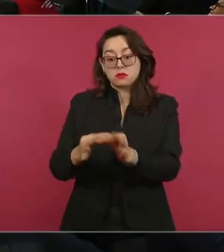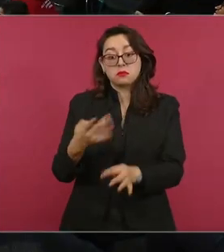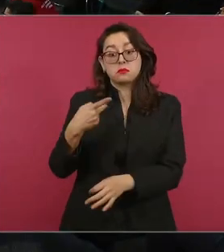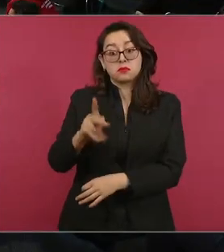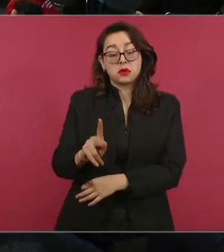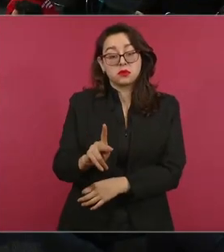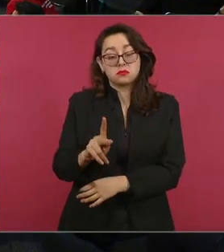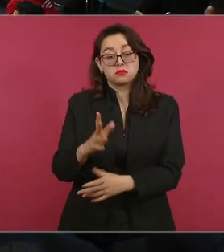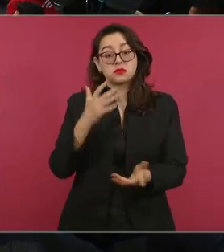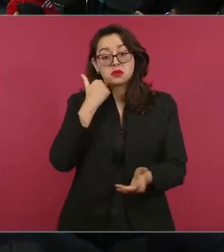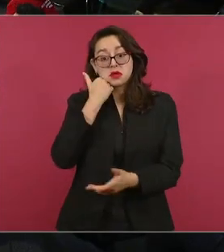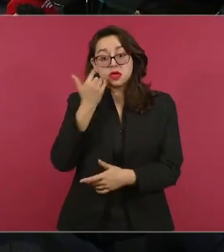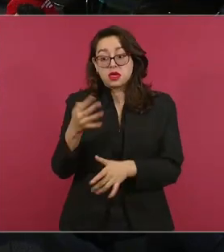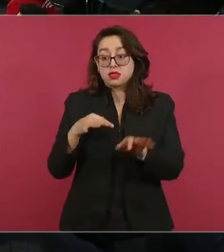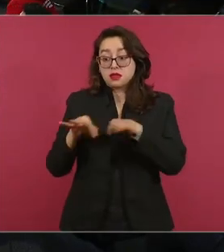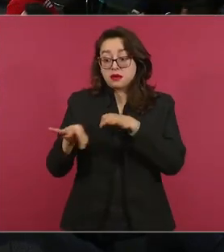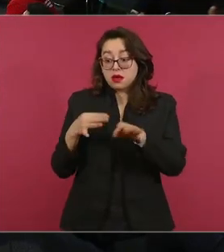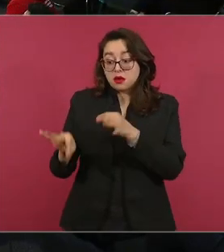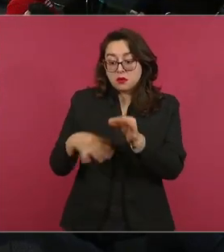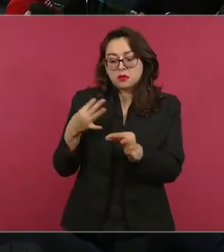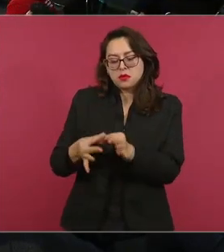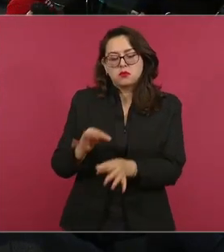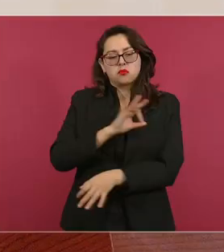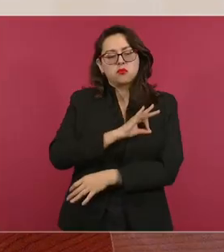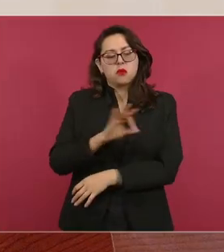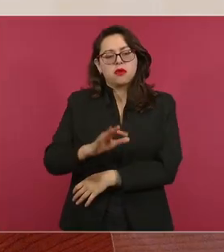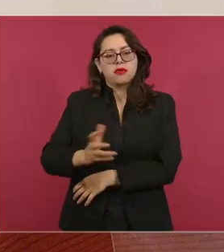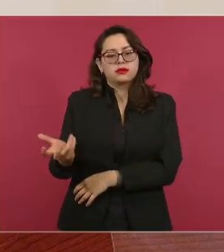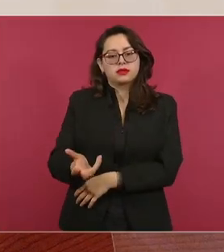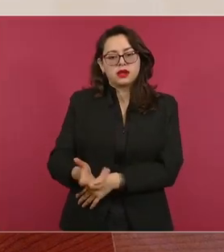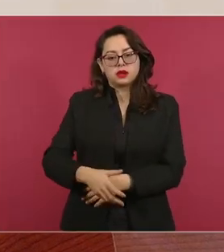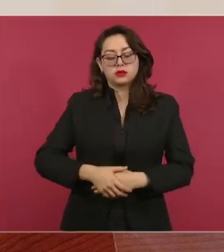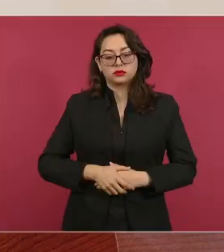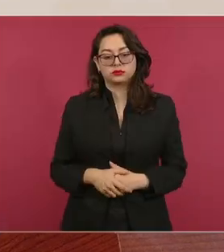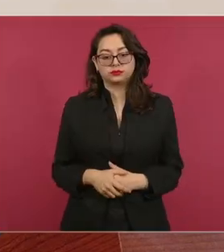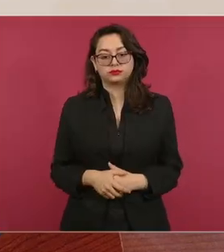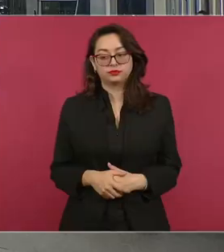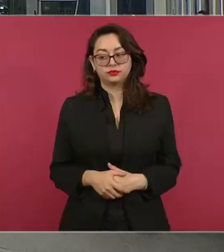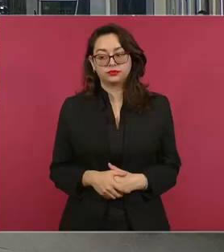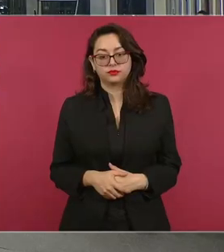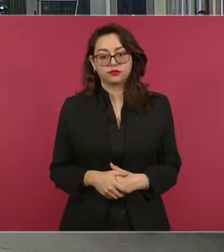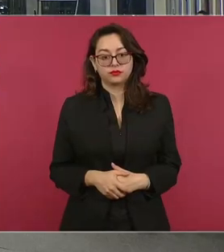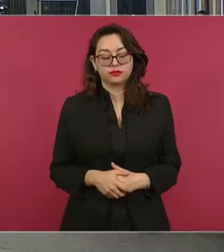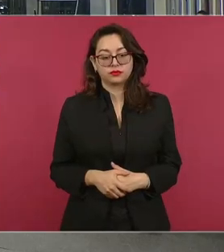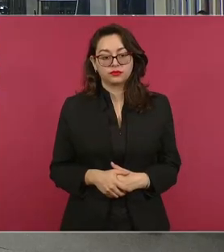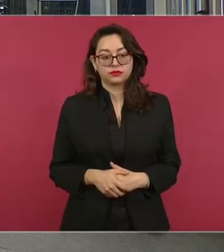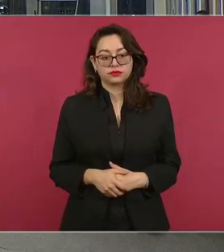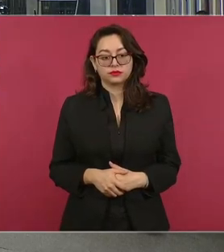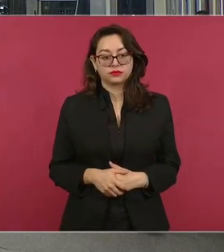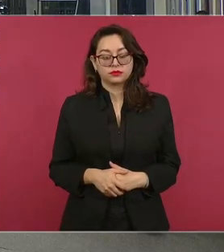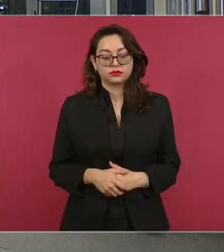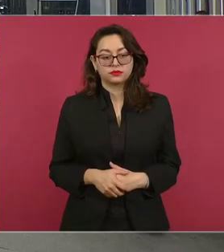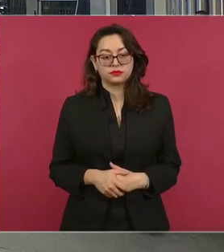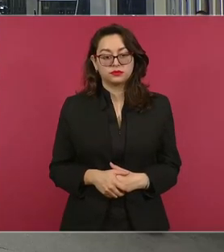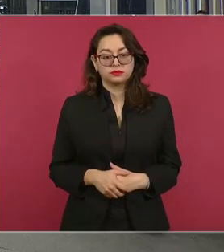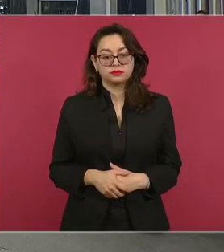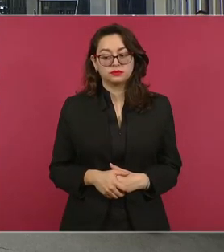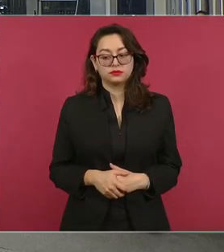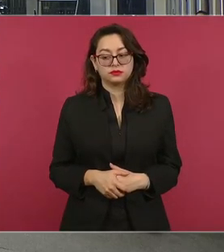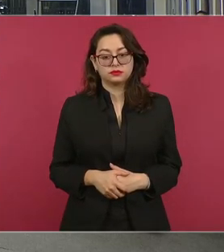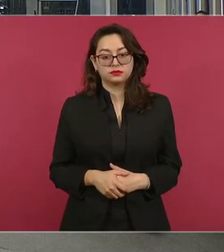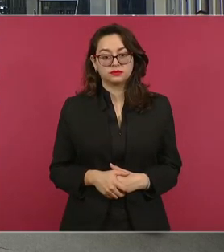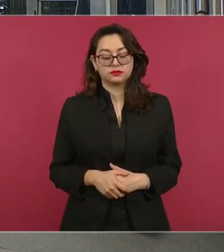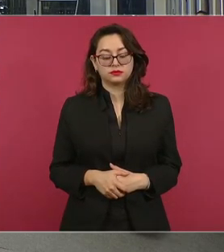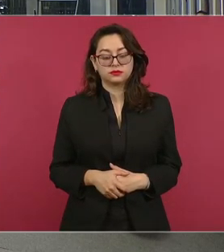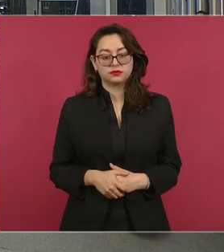lo va a hacer. O sea, ¿consejería jurídica sobre los tiempos? Sí.